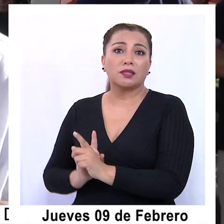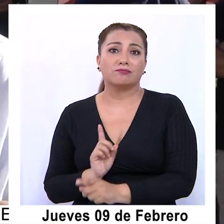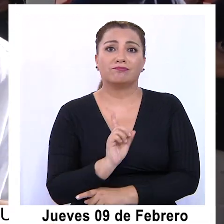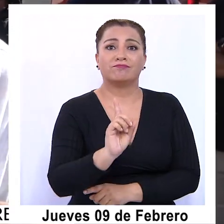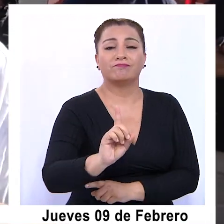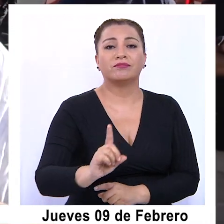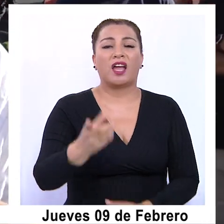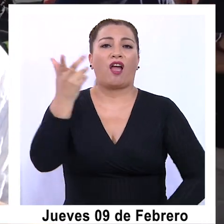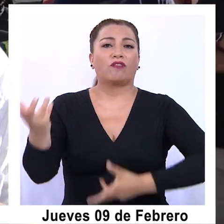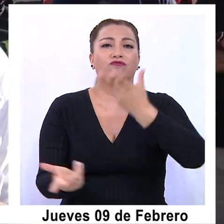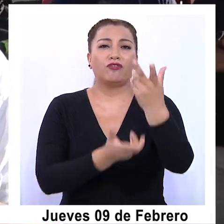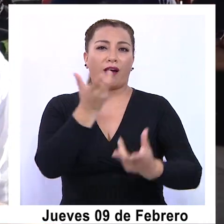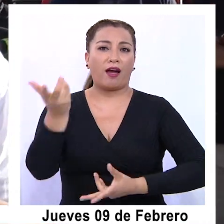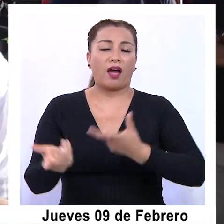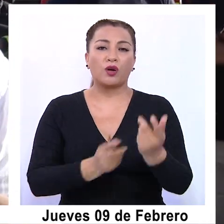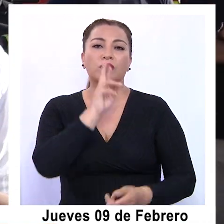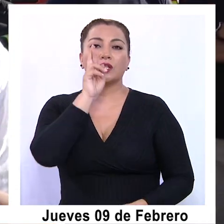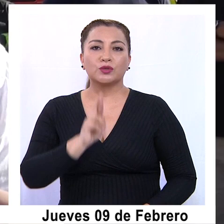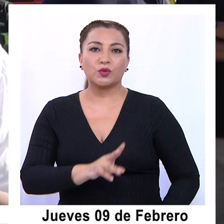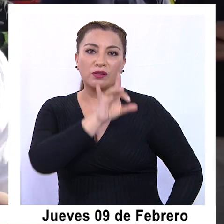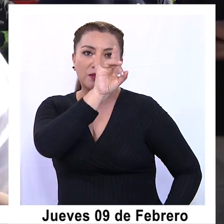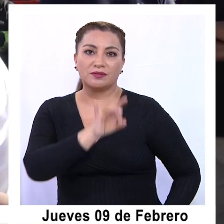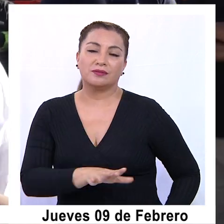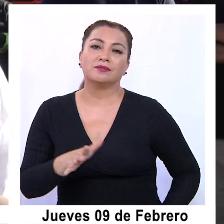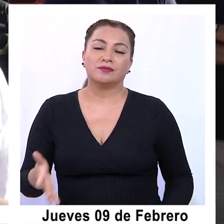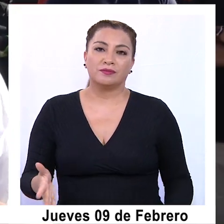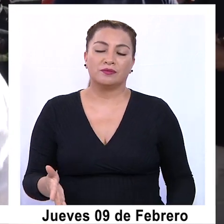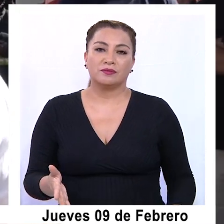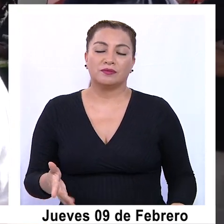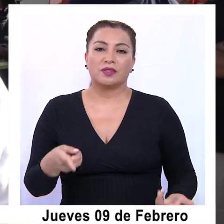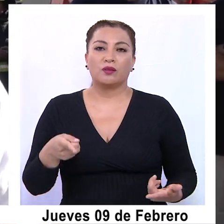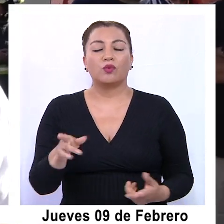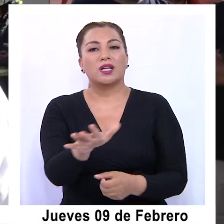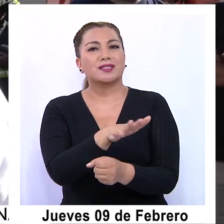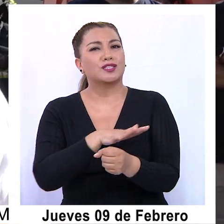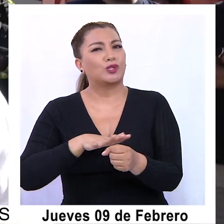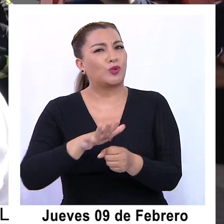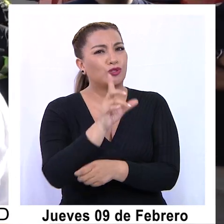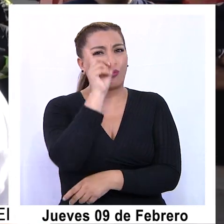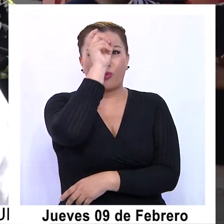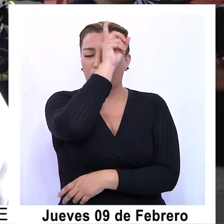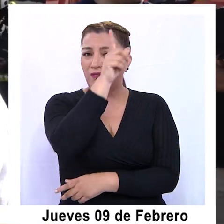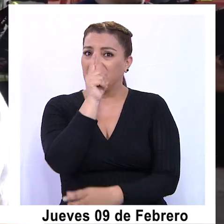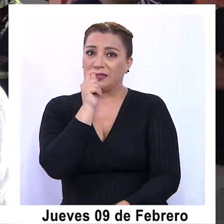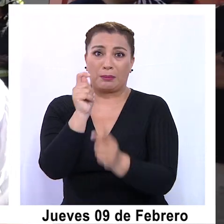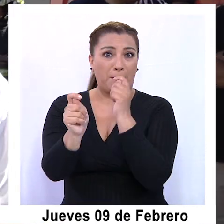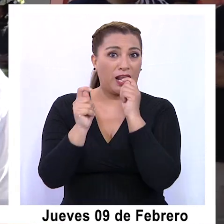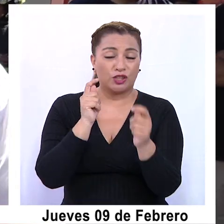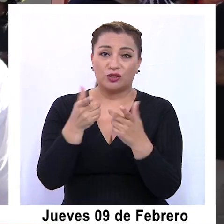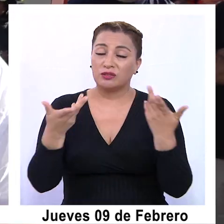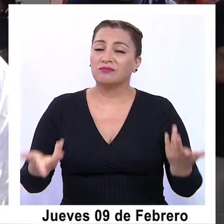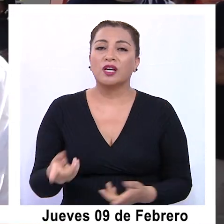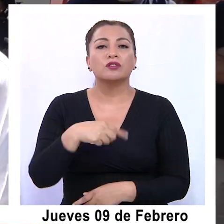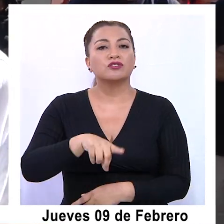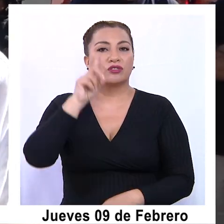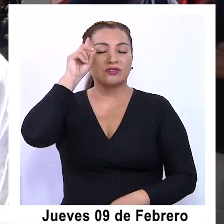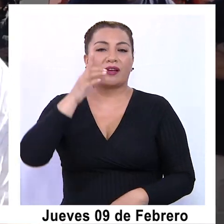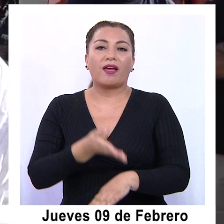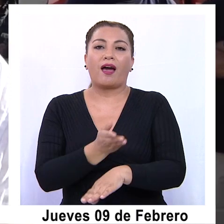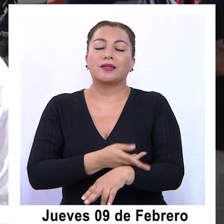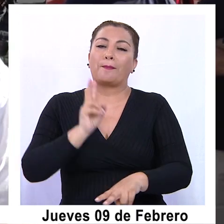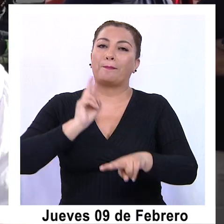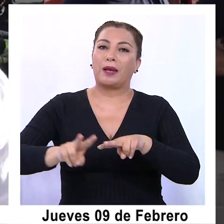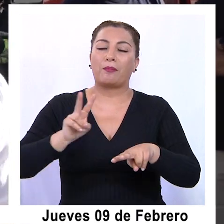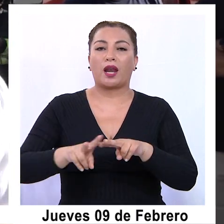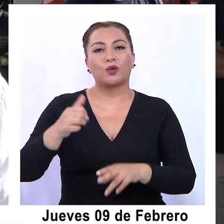a combatir el fuego allá en el sur de Chile, en un escenario que está muy difícil y muy peligroso, pero obviamente sabemos que están muy bien preparados